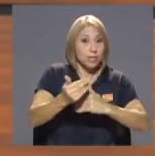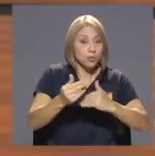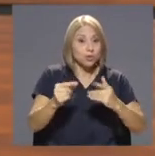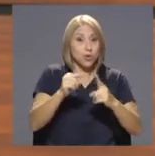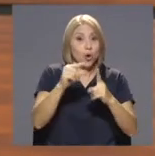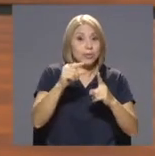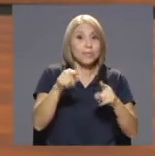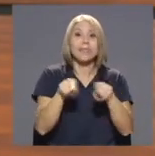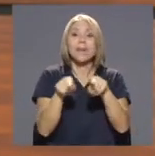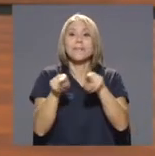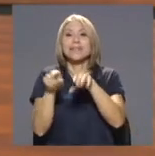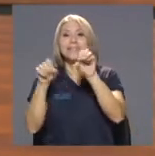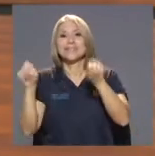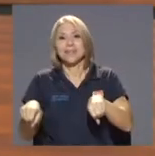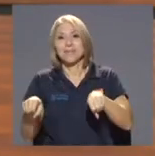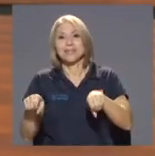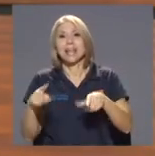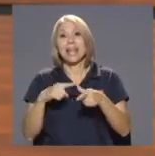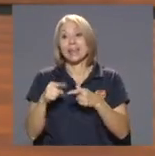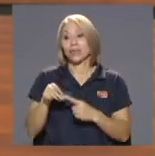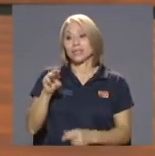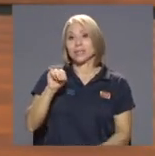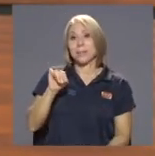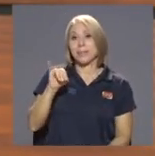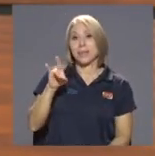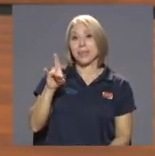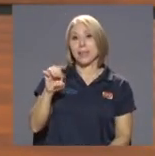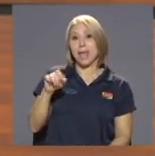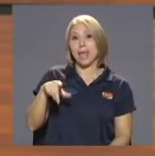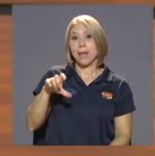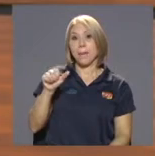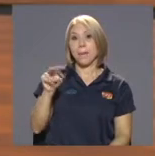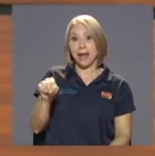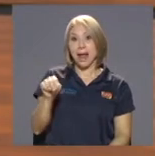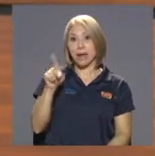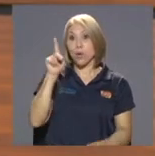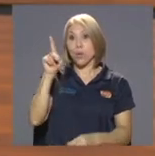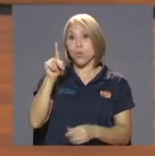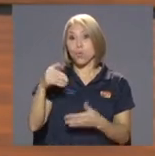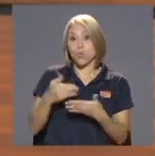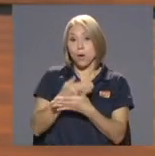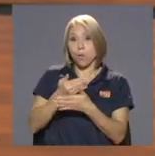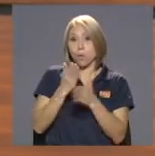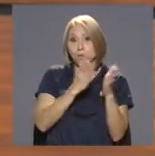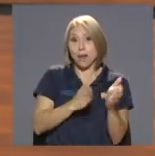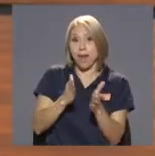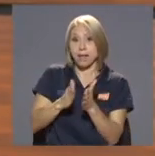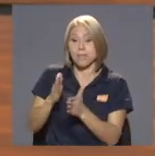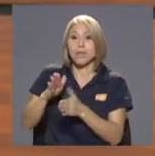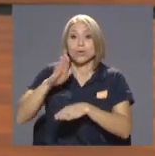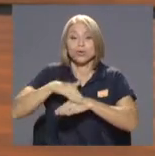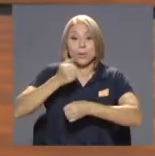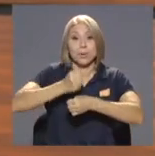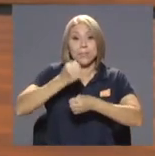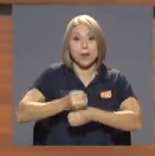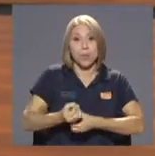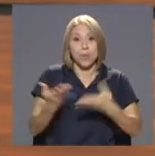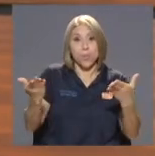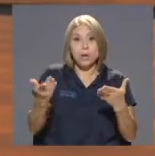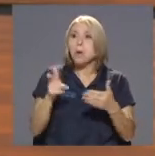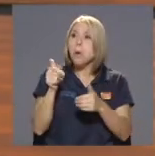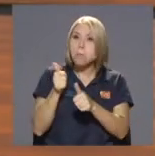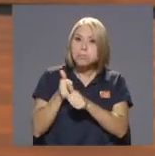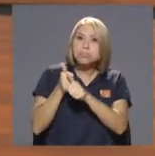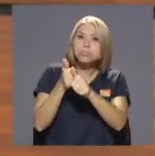Entonces, el reglamento que acaba de sacar Mideplan sobre empleo público nos da como las pautas para seguir al respecto de esto. Y vuelvo y le digo,